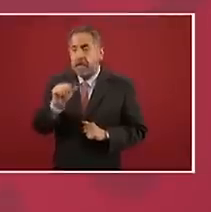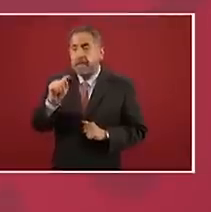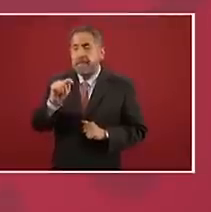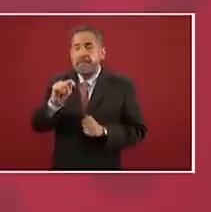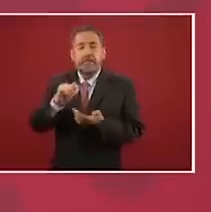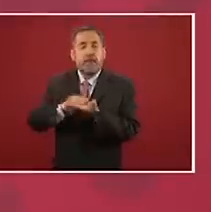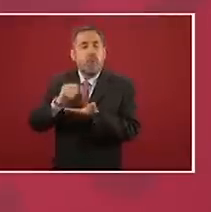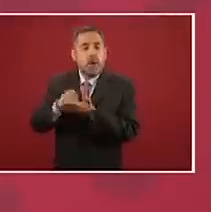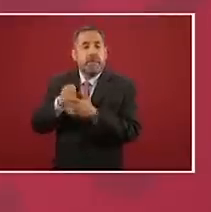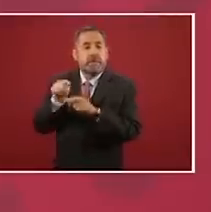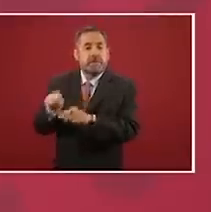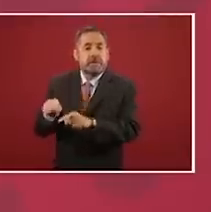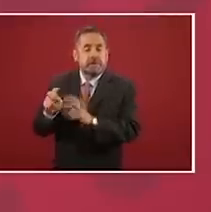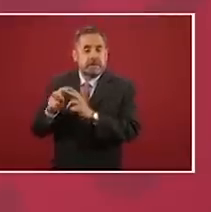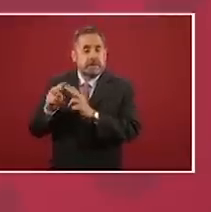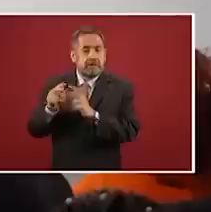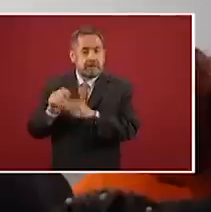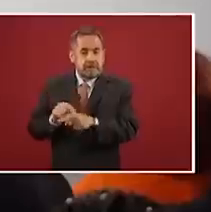Tamaulipas.